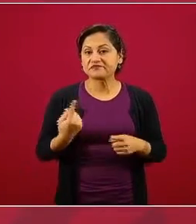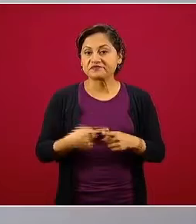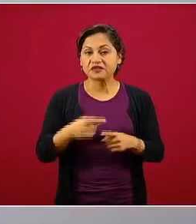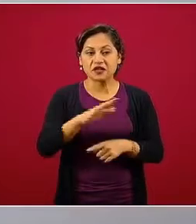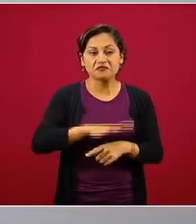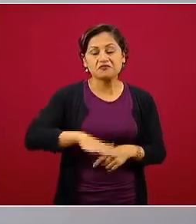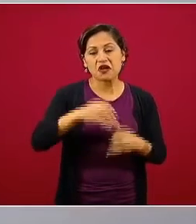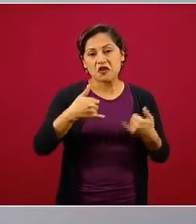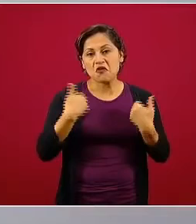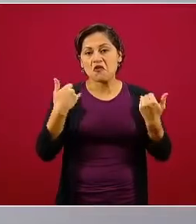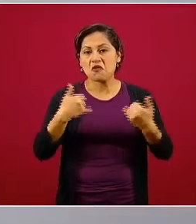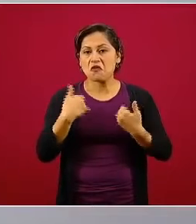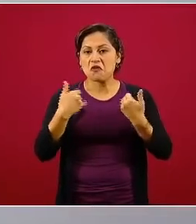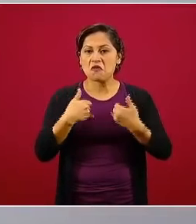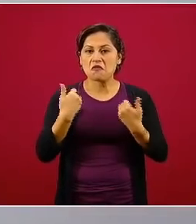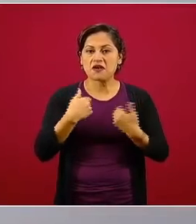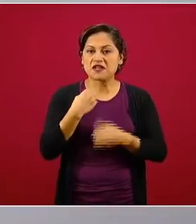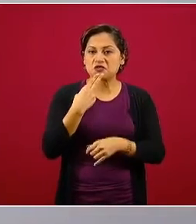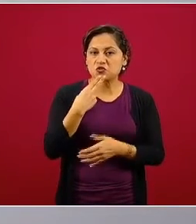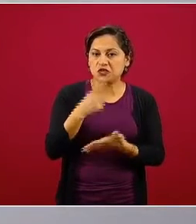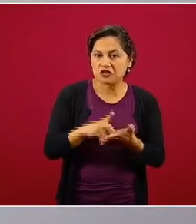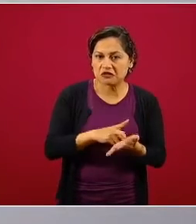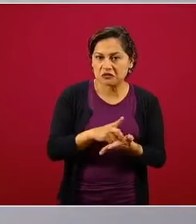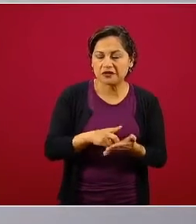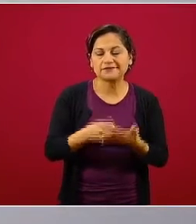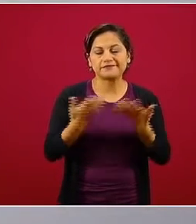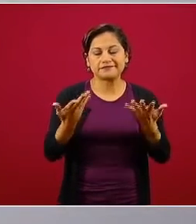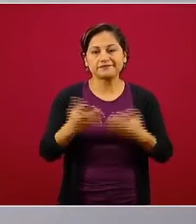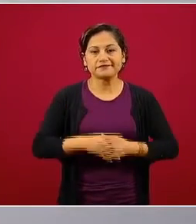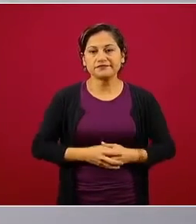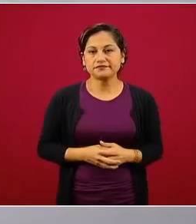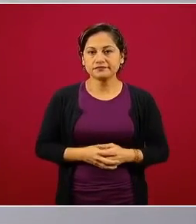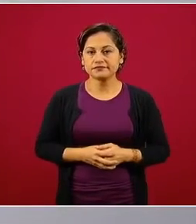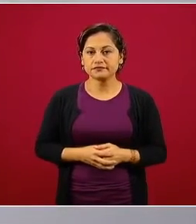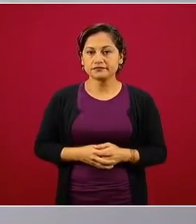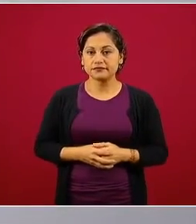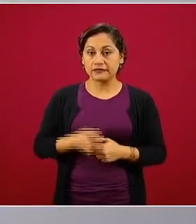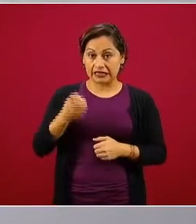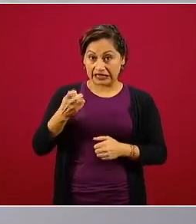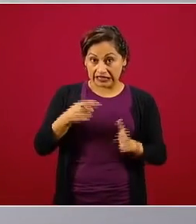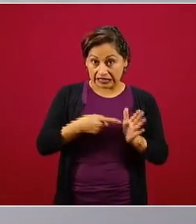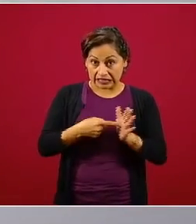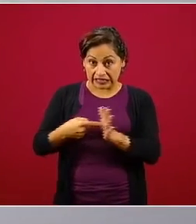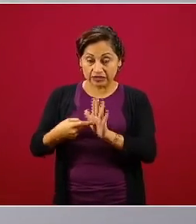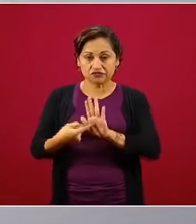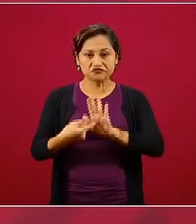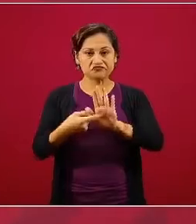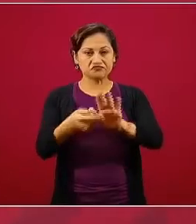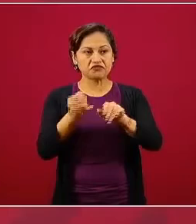consumen estas drogas. Entonces, eso va a continuar,